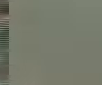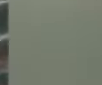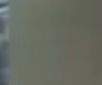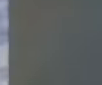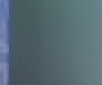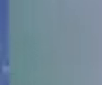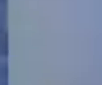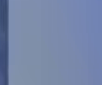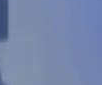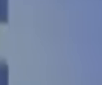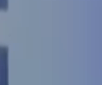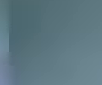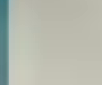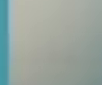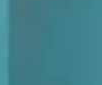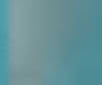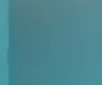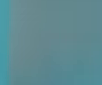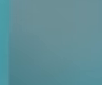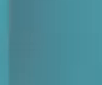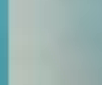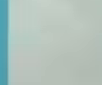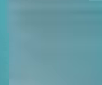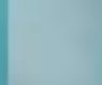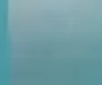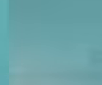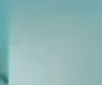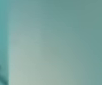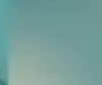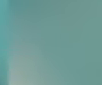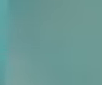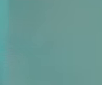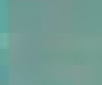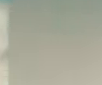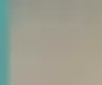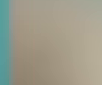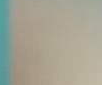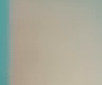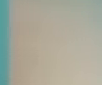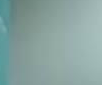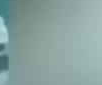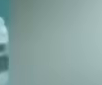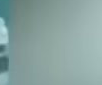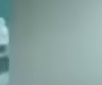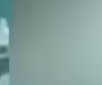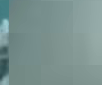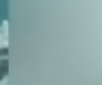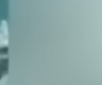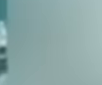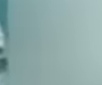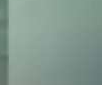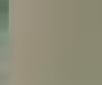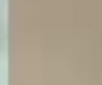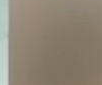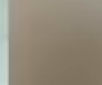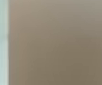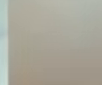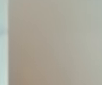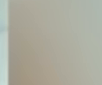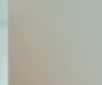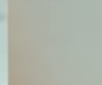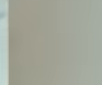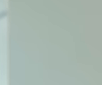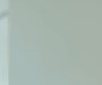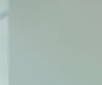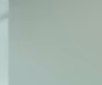una persona esté haciendo el engagement, sino que a través de sistemas automáticos o incluso inteligencia artificial, pues ya simplemente están todos conectados a un mismo centro de comando y